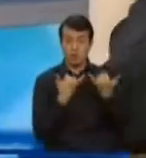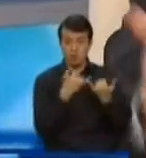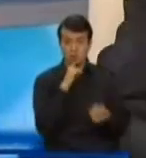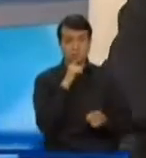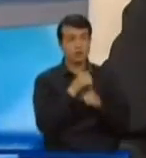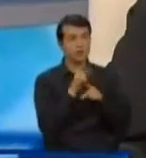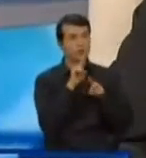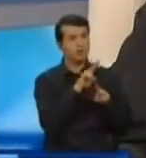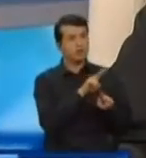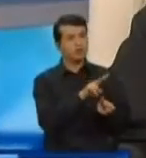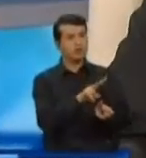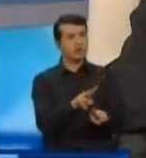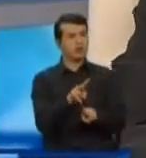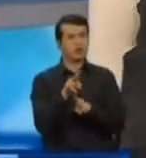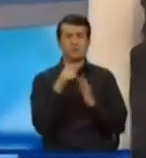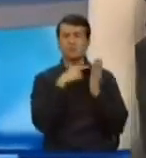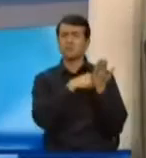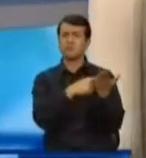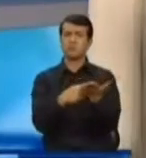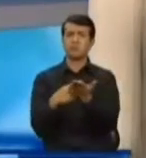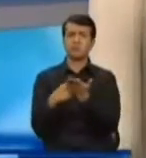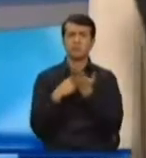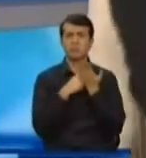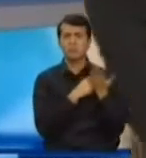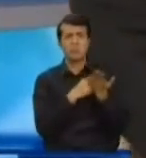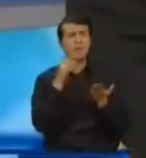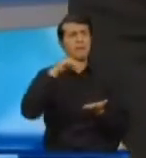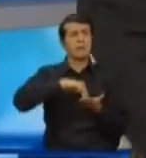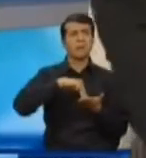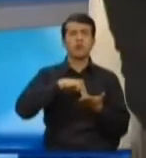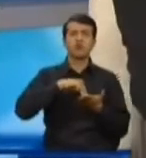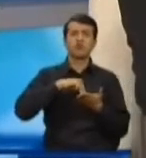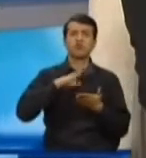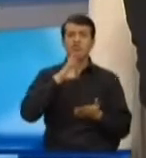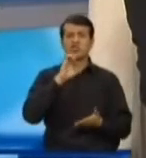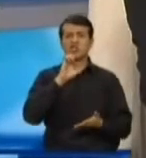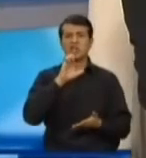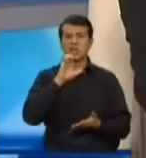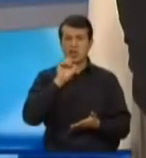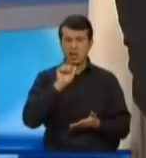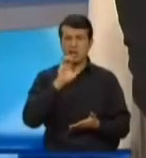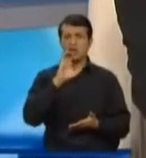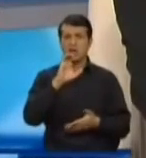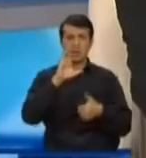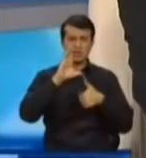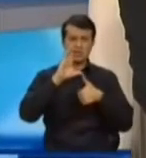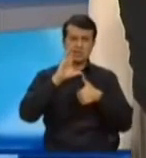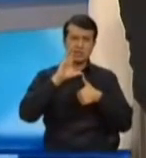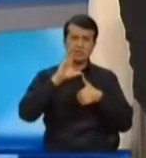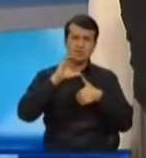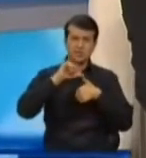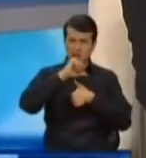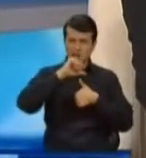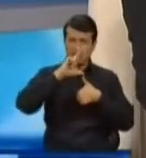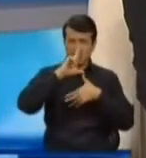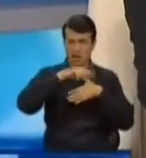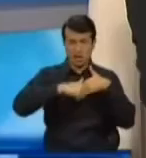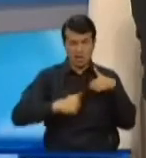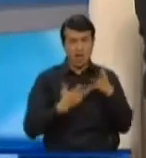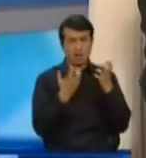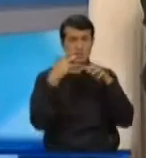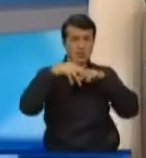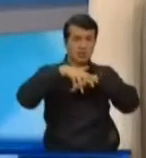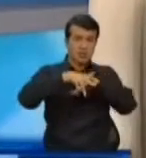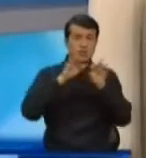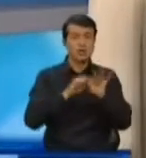está viviendo reuniones de los miembros de la CELAC, Latinoamérica y el Caribe, y se sigue hablando de la integración, de la